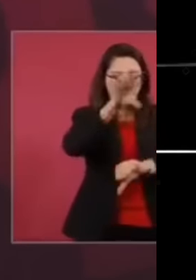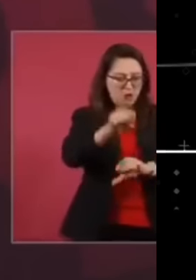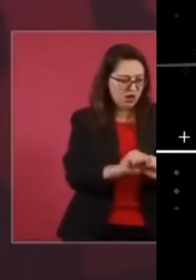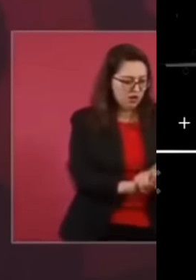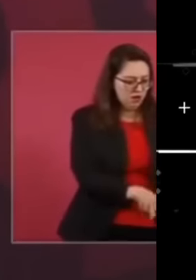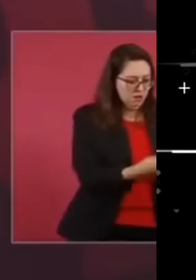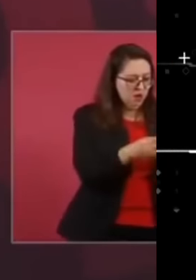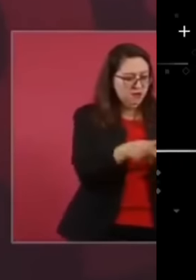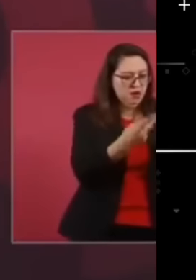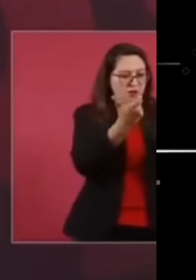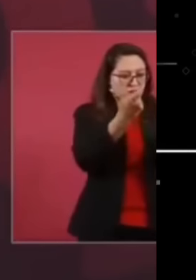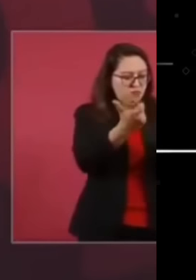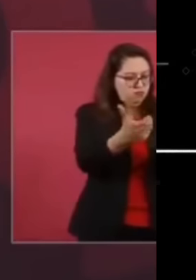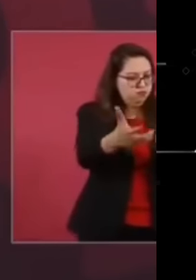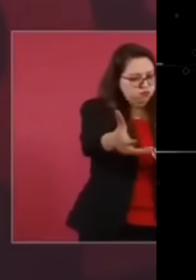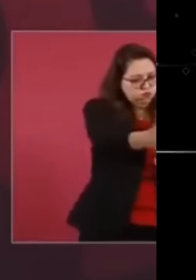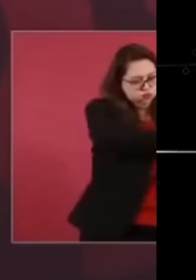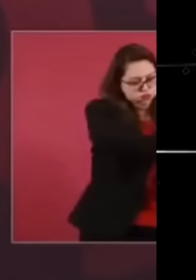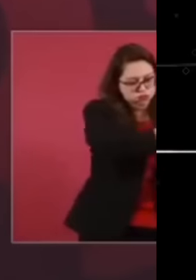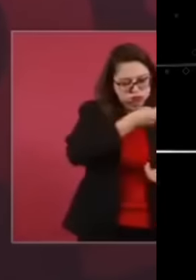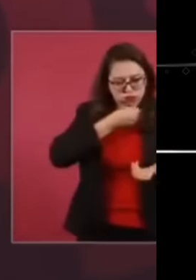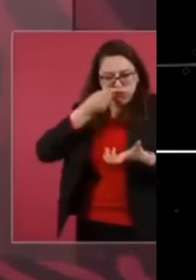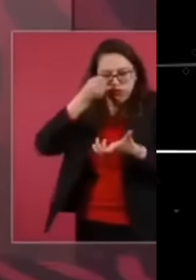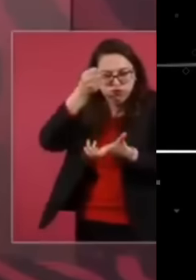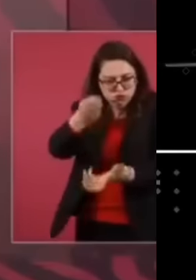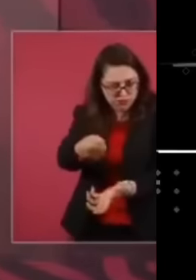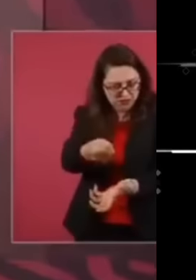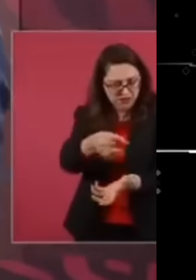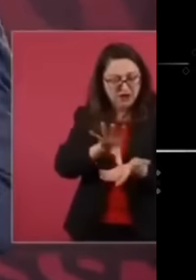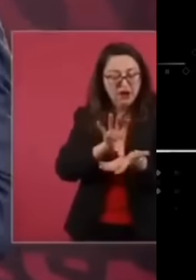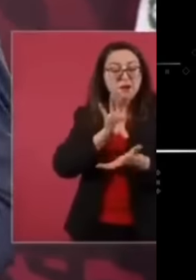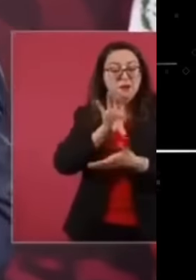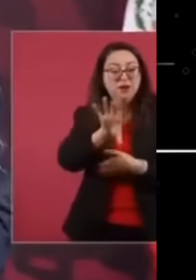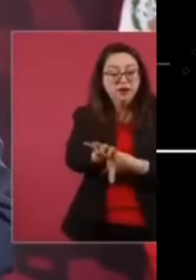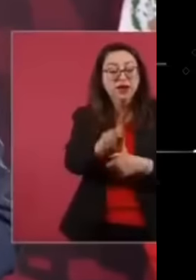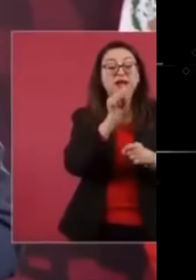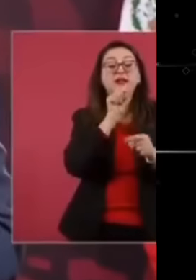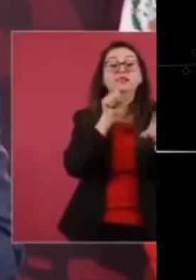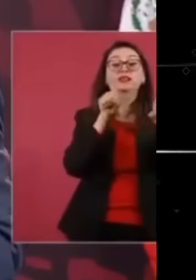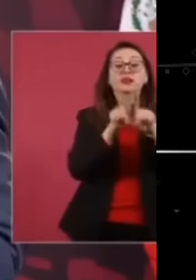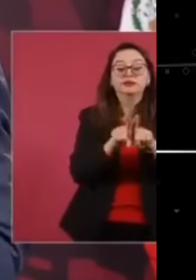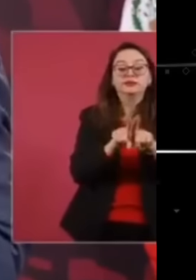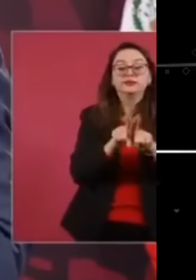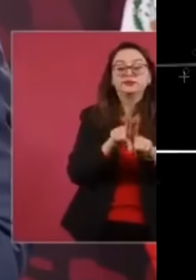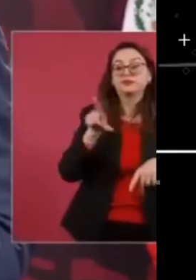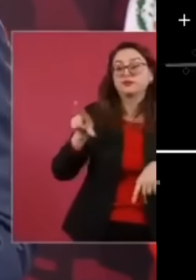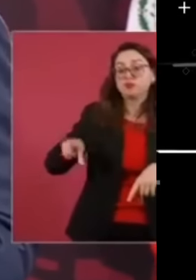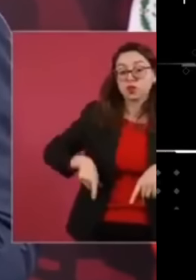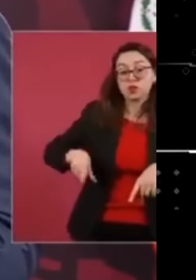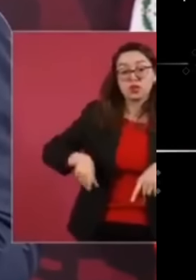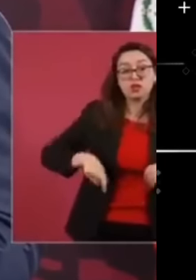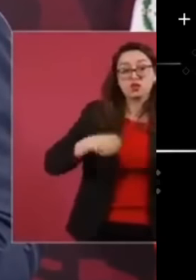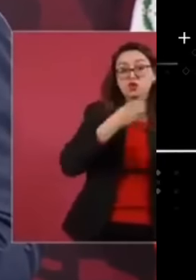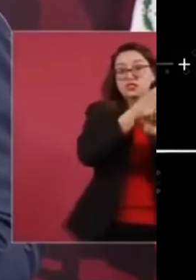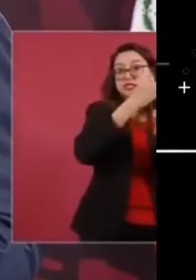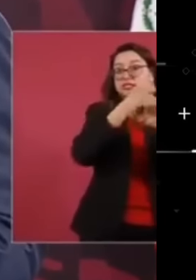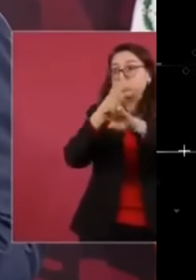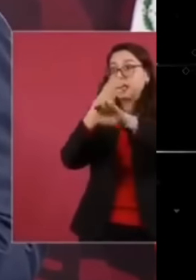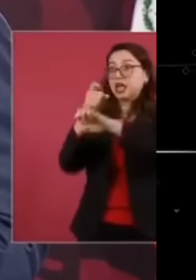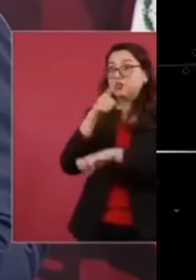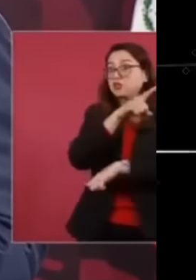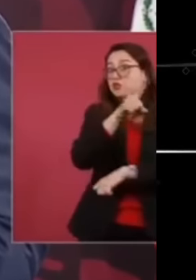fondo va a ir a ese fondo también los adeudos que tienen gobiernos estatales